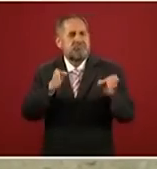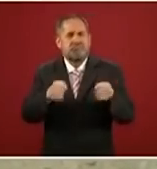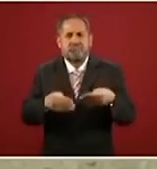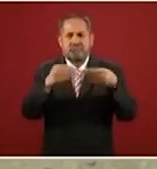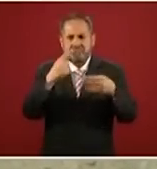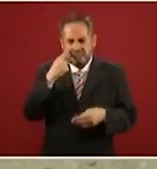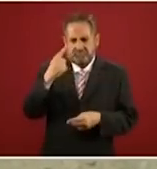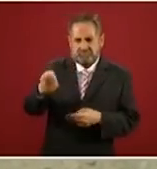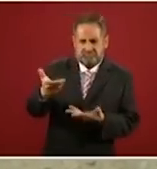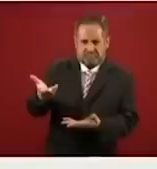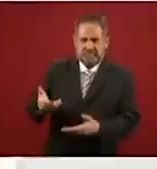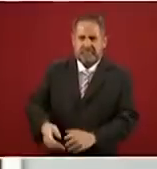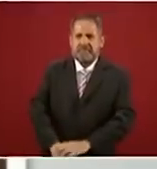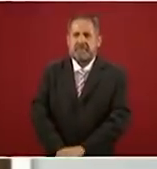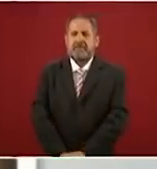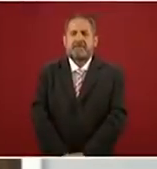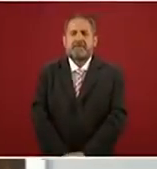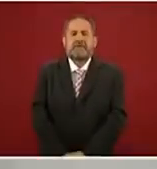refinería del vídeo